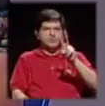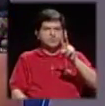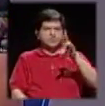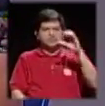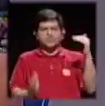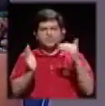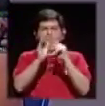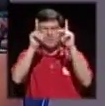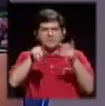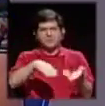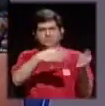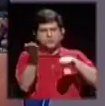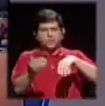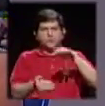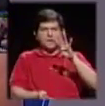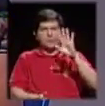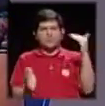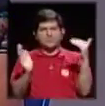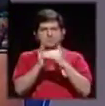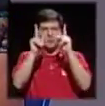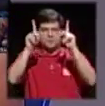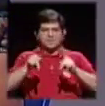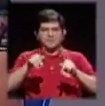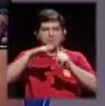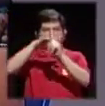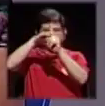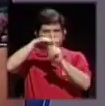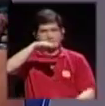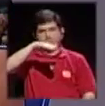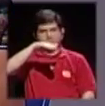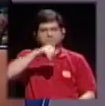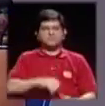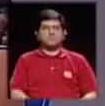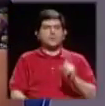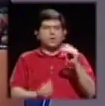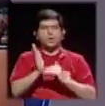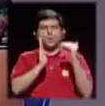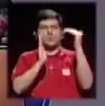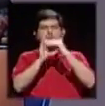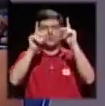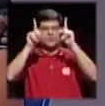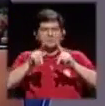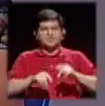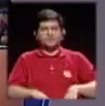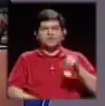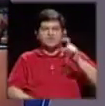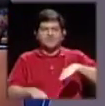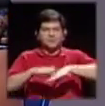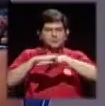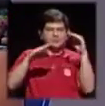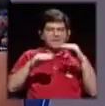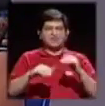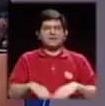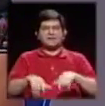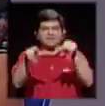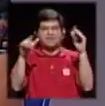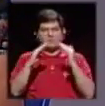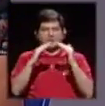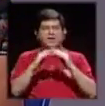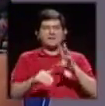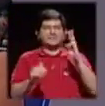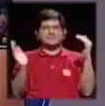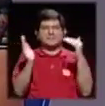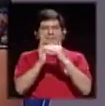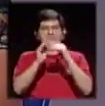200.000 muertos, 45.000 desaparecidos, 1.000.000 de desplazados y 100.000 refugiados,